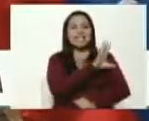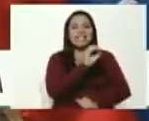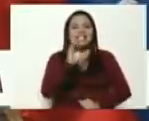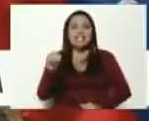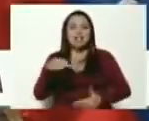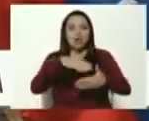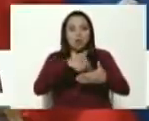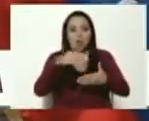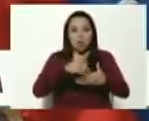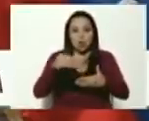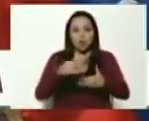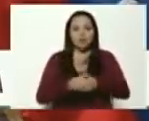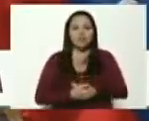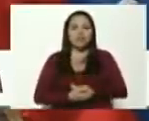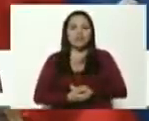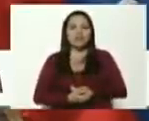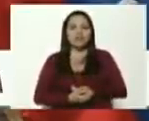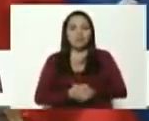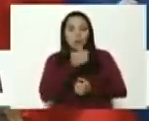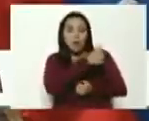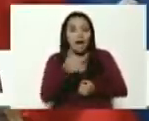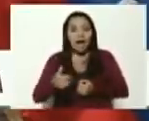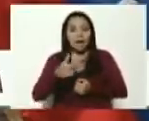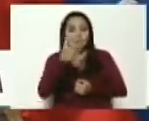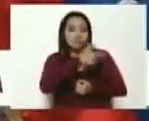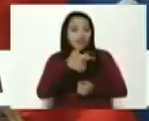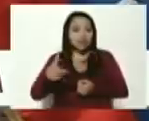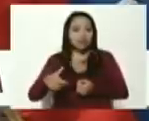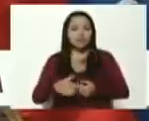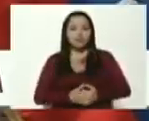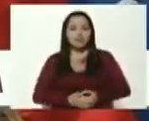$500 trinitarios por persona, es decir,